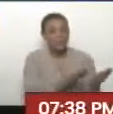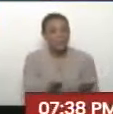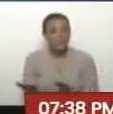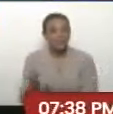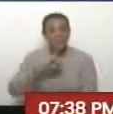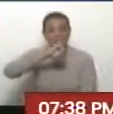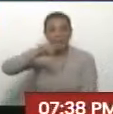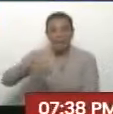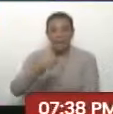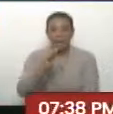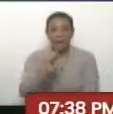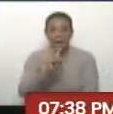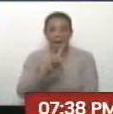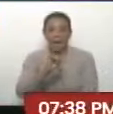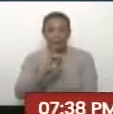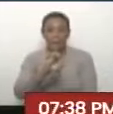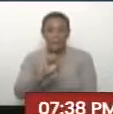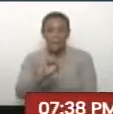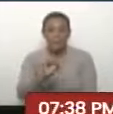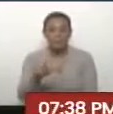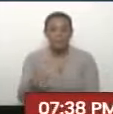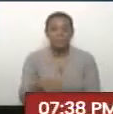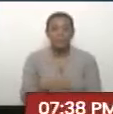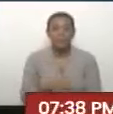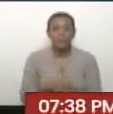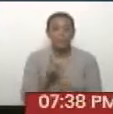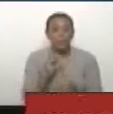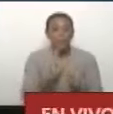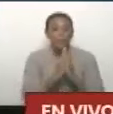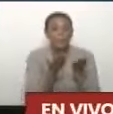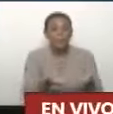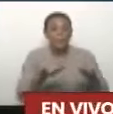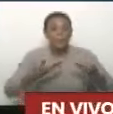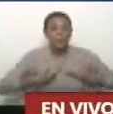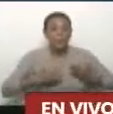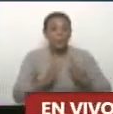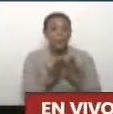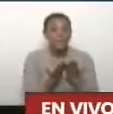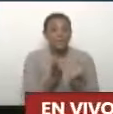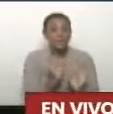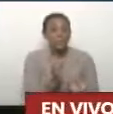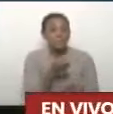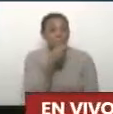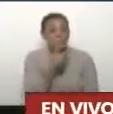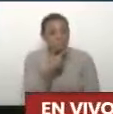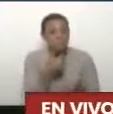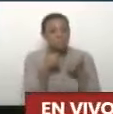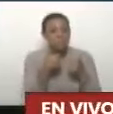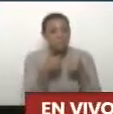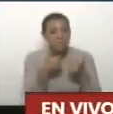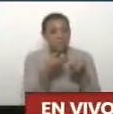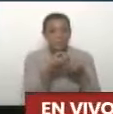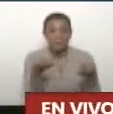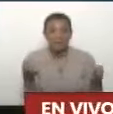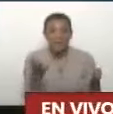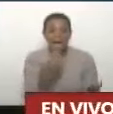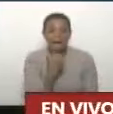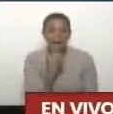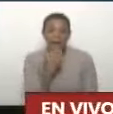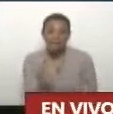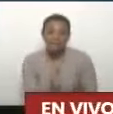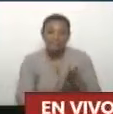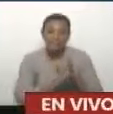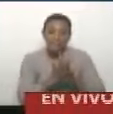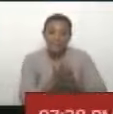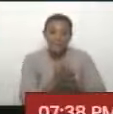Javier García me mandó un libro muy bueno Javier excelente Ya casi me lo leí